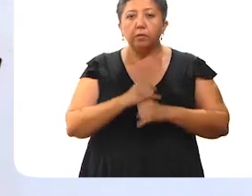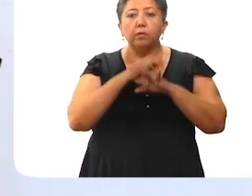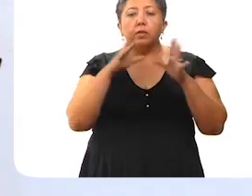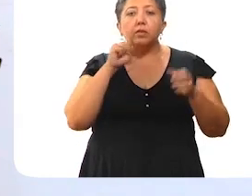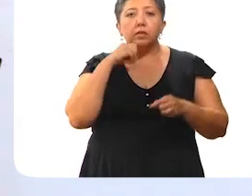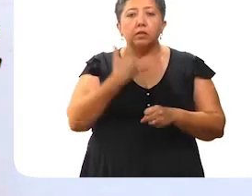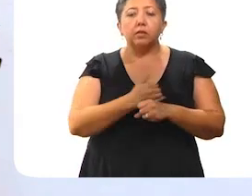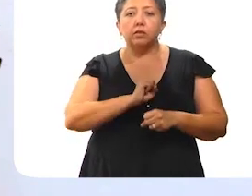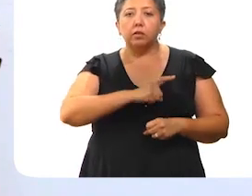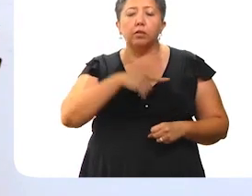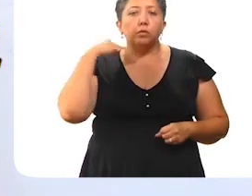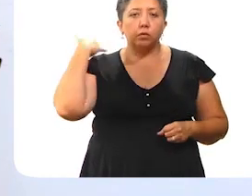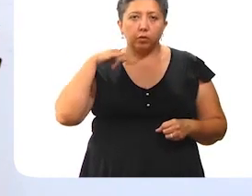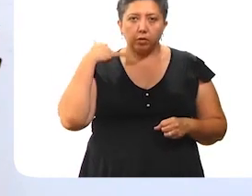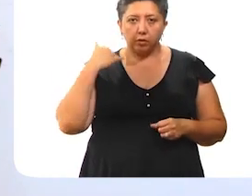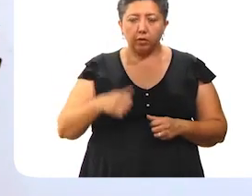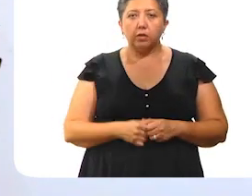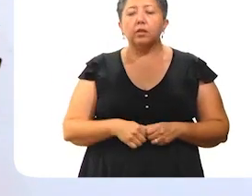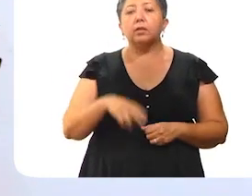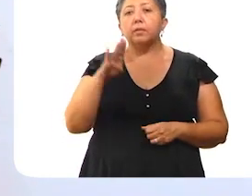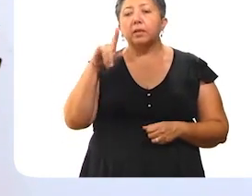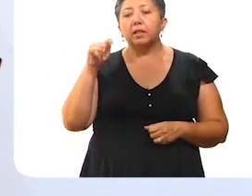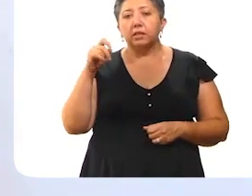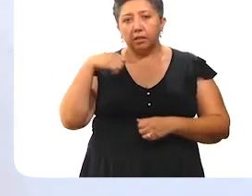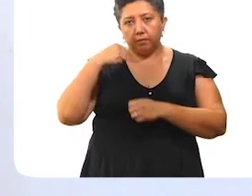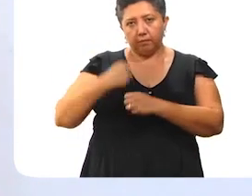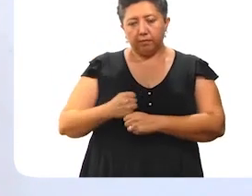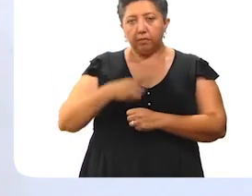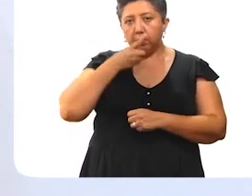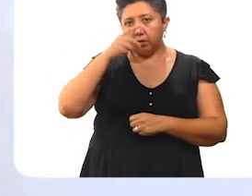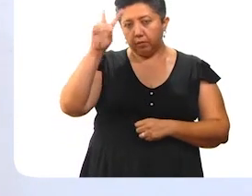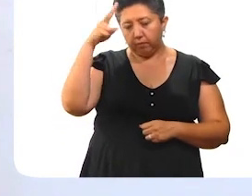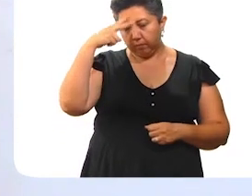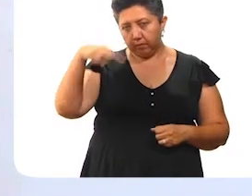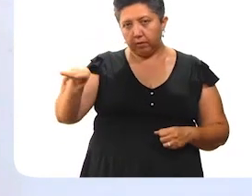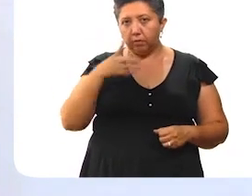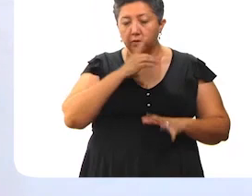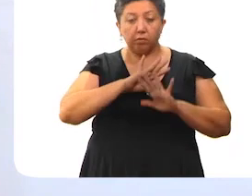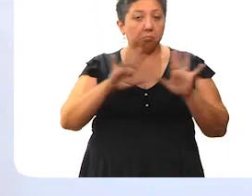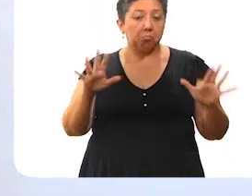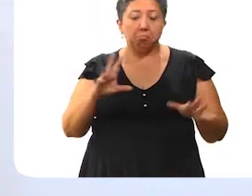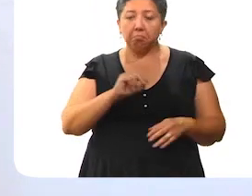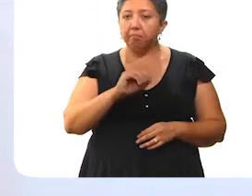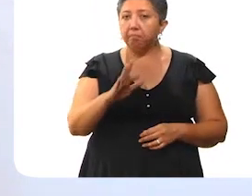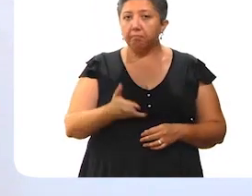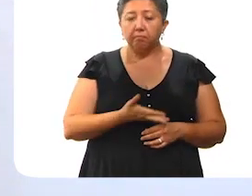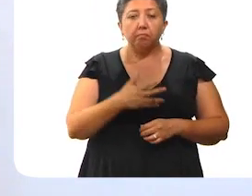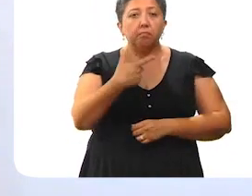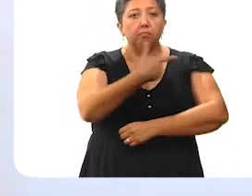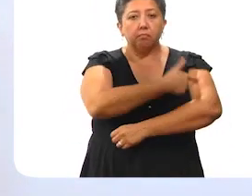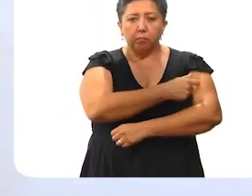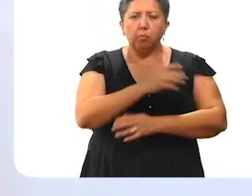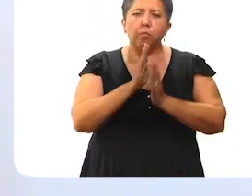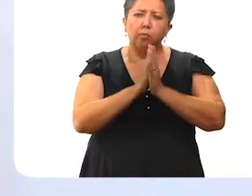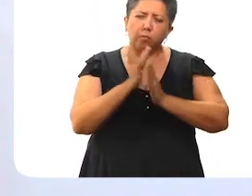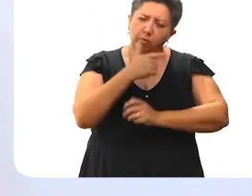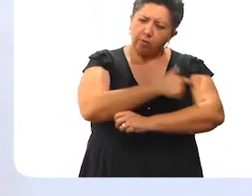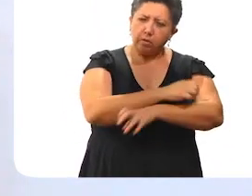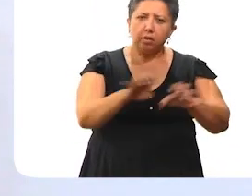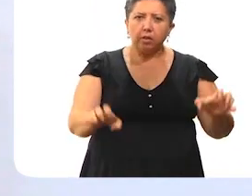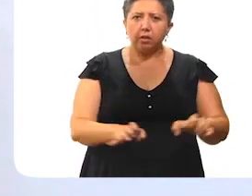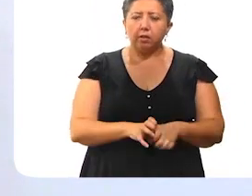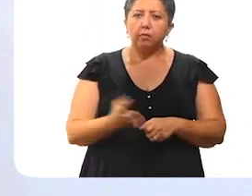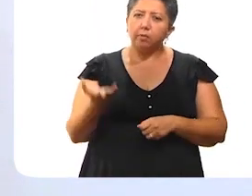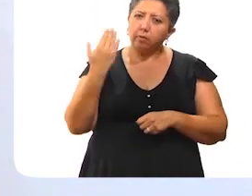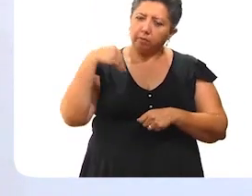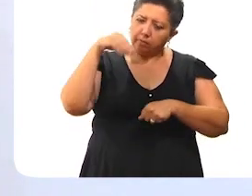informaron la Secretaría de Salud de Yucatán y de Bienestar Federal. Las personas que no han recibido la vacuna, se les invita a aplicarla, hacer equipo